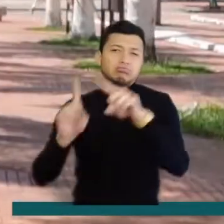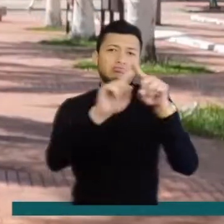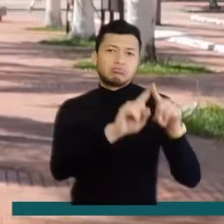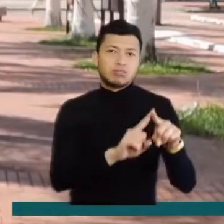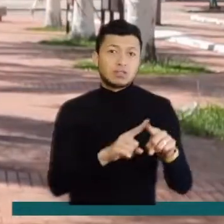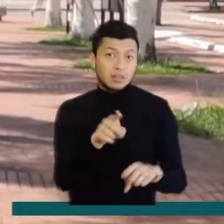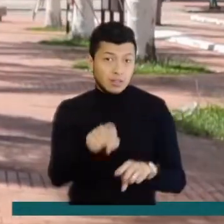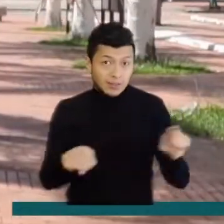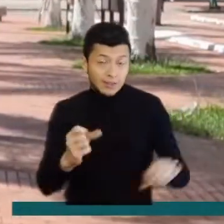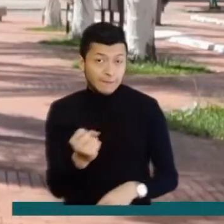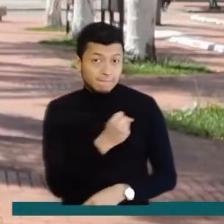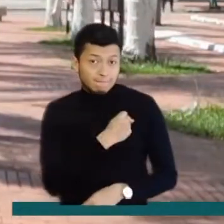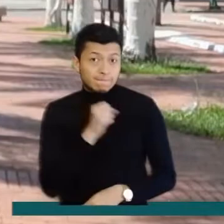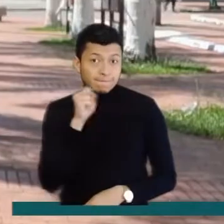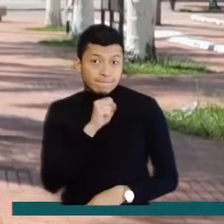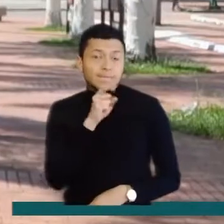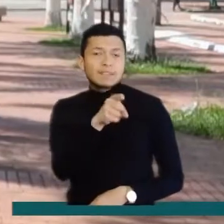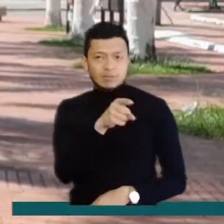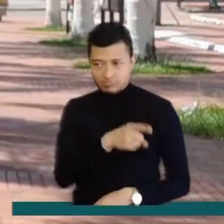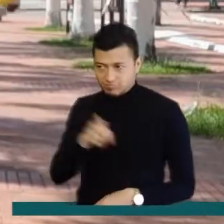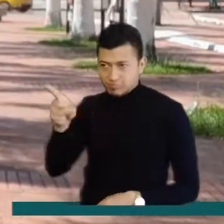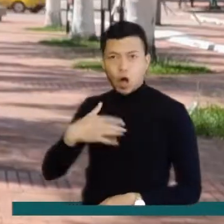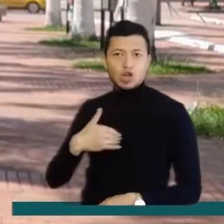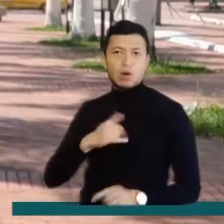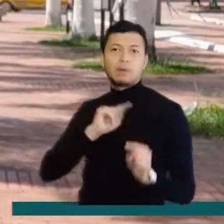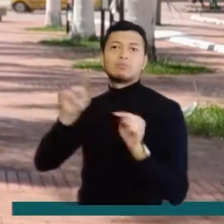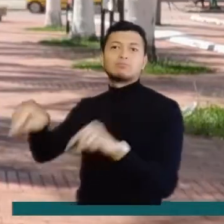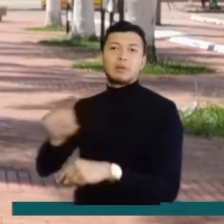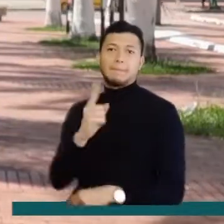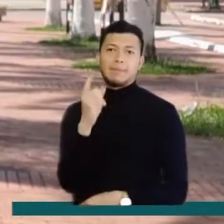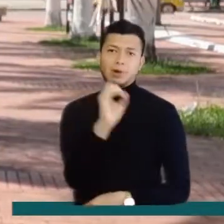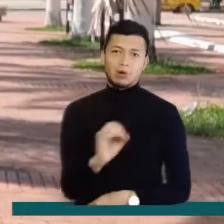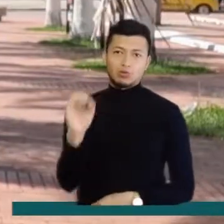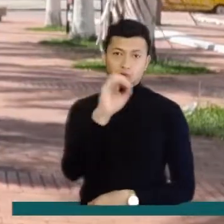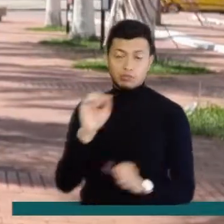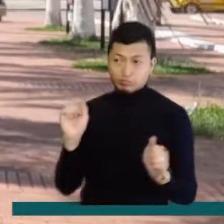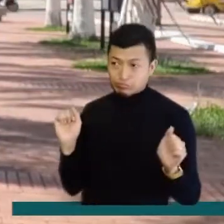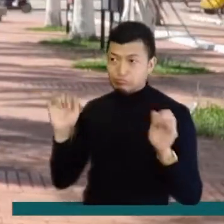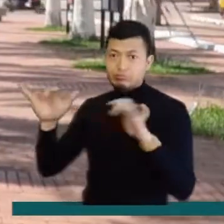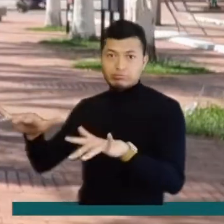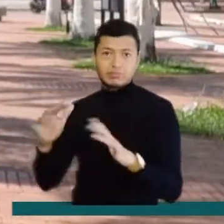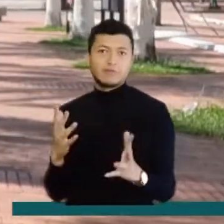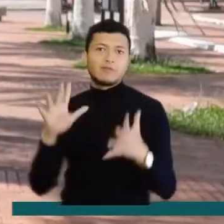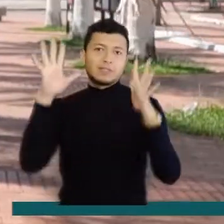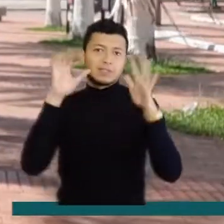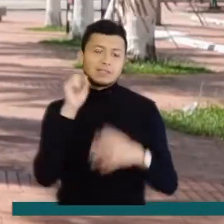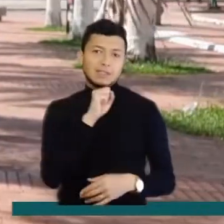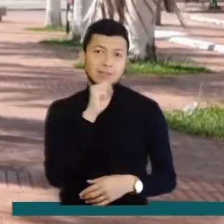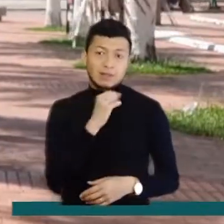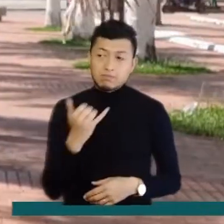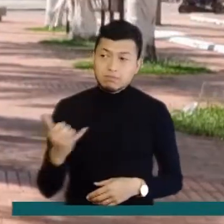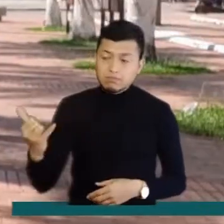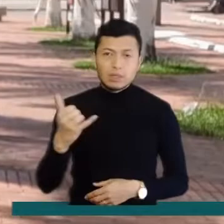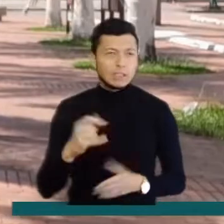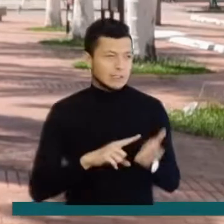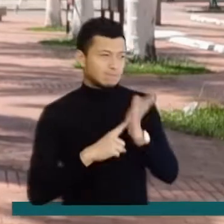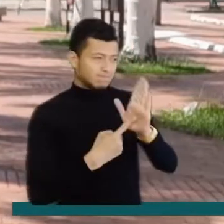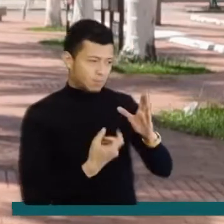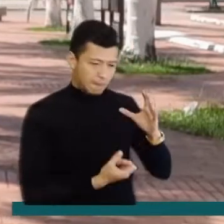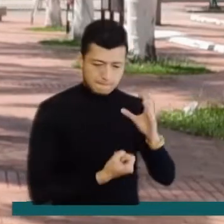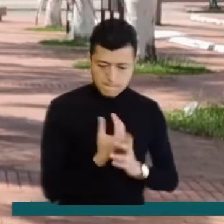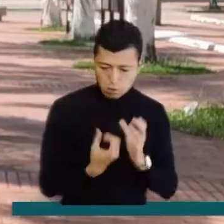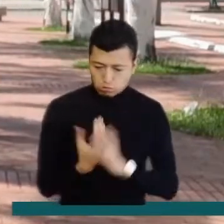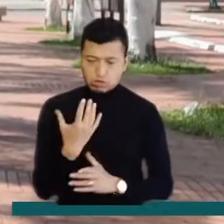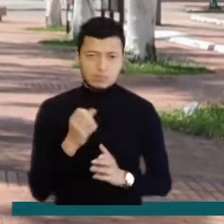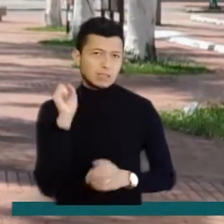amantes de la cerveza les dejamos esta invitación. Yopal los espera el próximo 1 de octubre para brindar con el sabor del emprendimiento y la tenacidad de